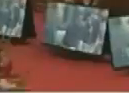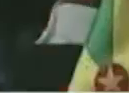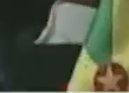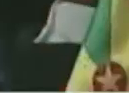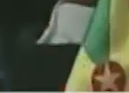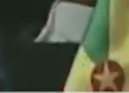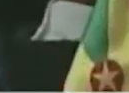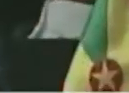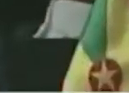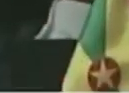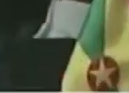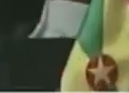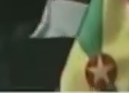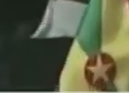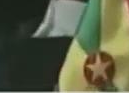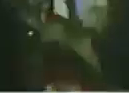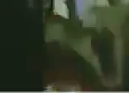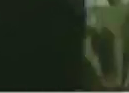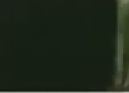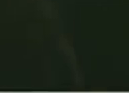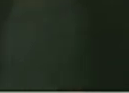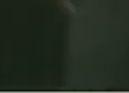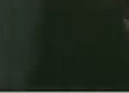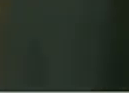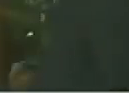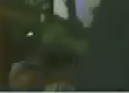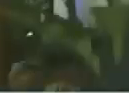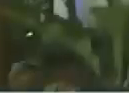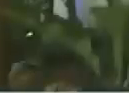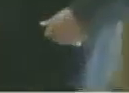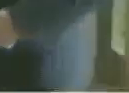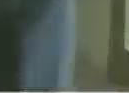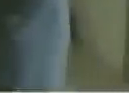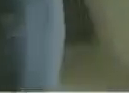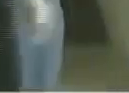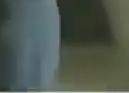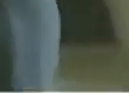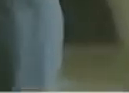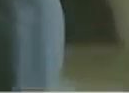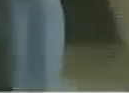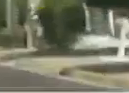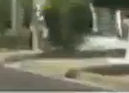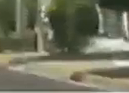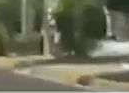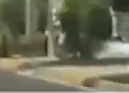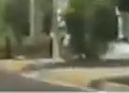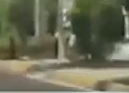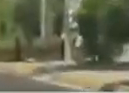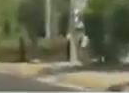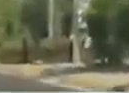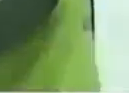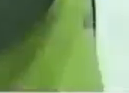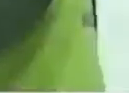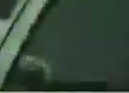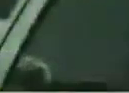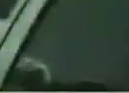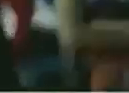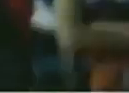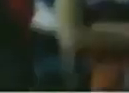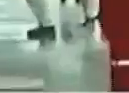Vicente y las Granadinas, San Cristóbal y Nieves, Antigua y Barbuda, Dominica, Granada, Santa Lucía y Venezuela. En tiempos de pandemia por